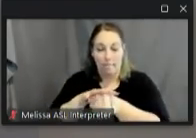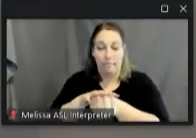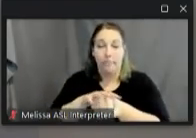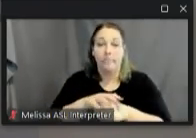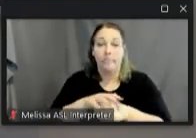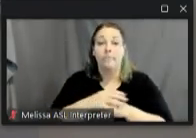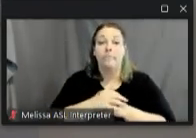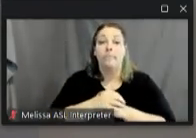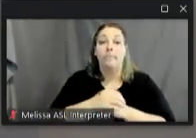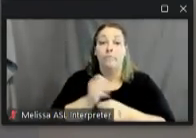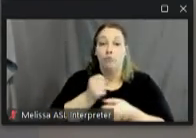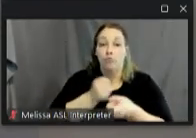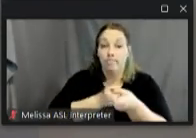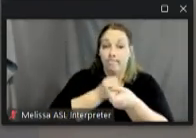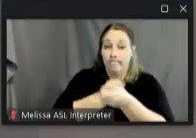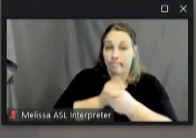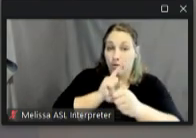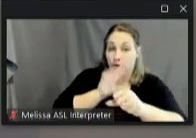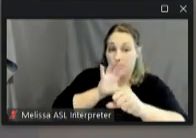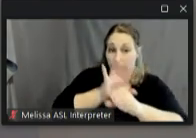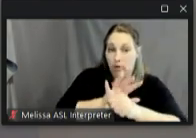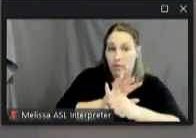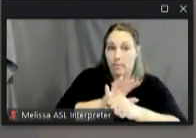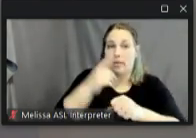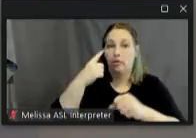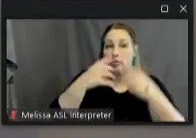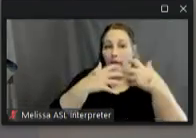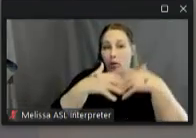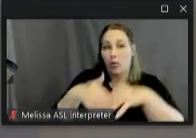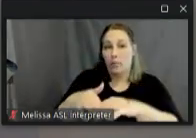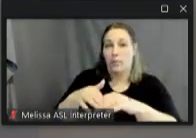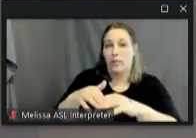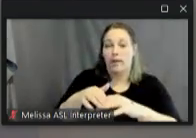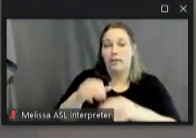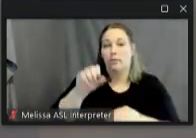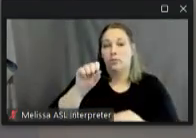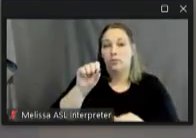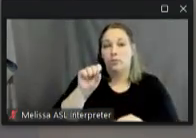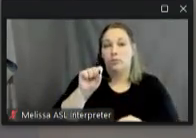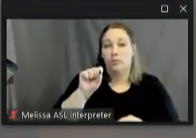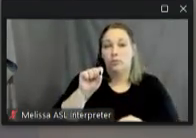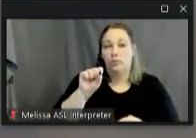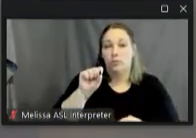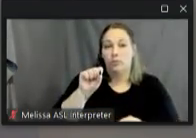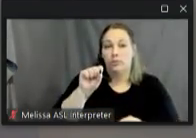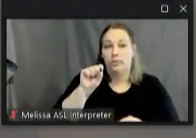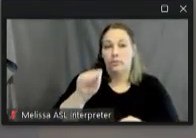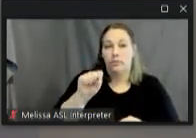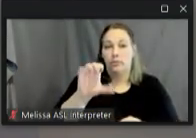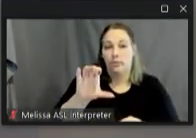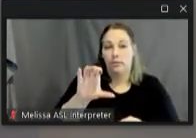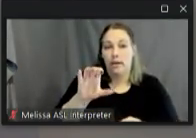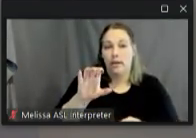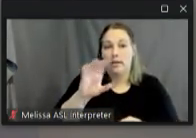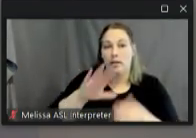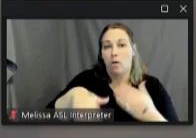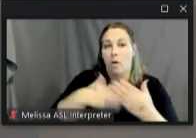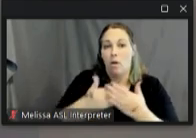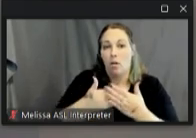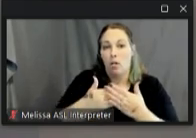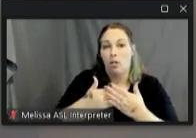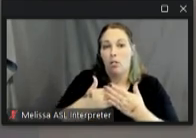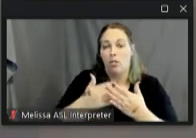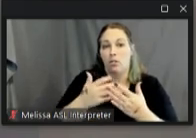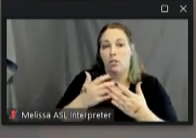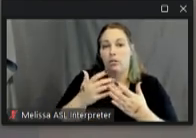que se impulsen, las audiencias de género que se están impulsando desde el gobierno de la República a través